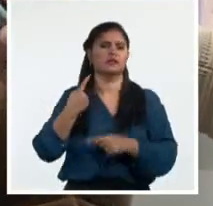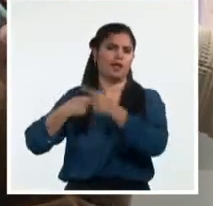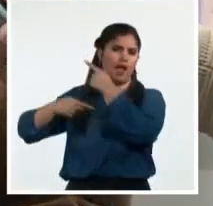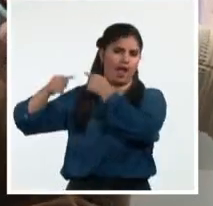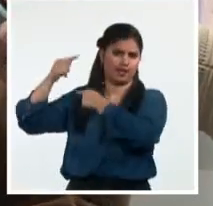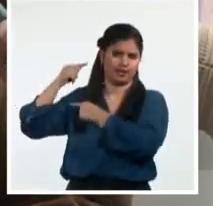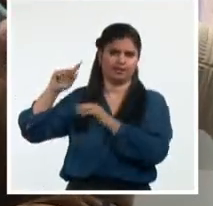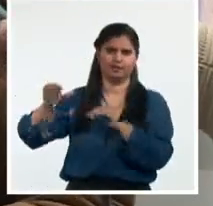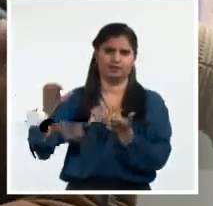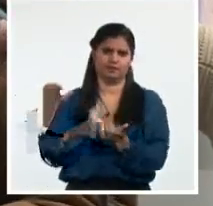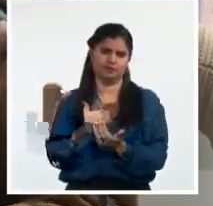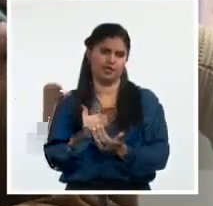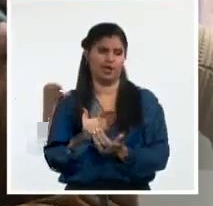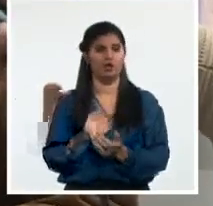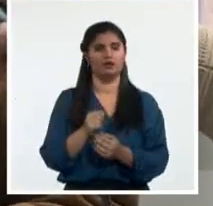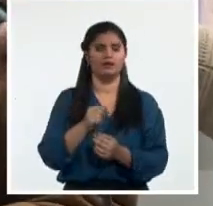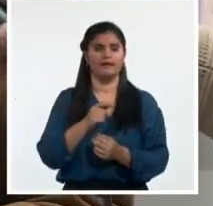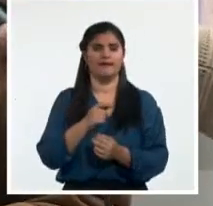afectación nunca sería superior a una hora,